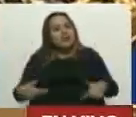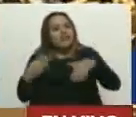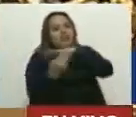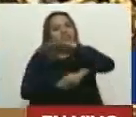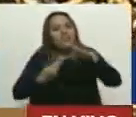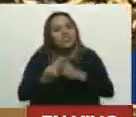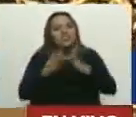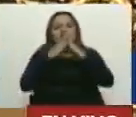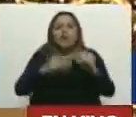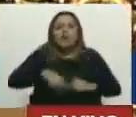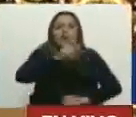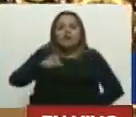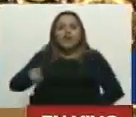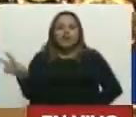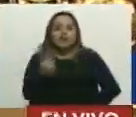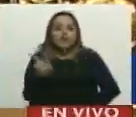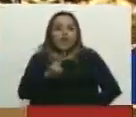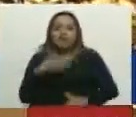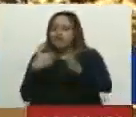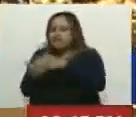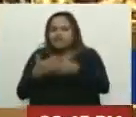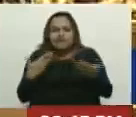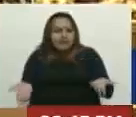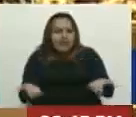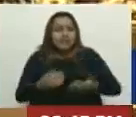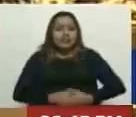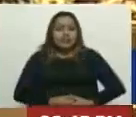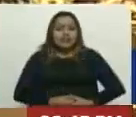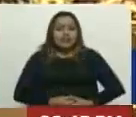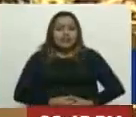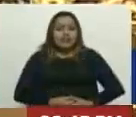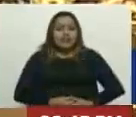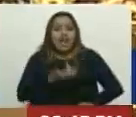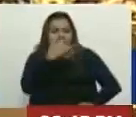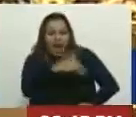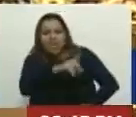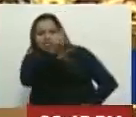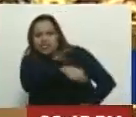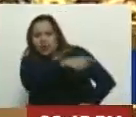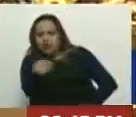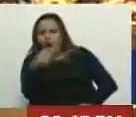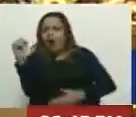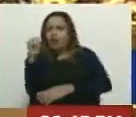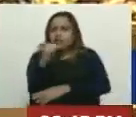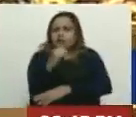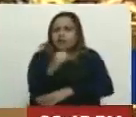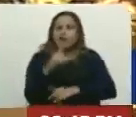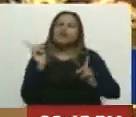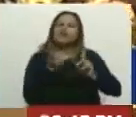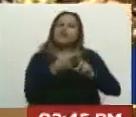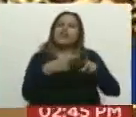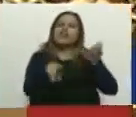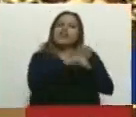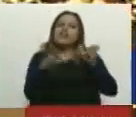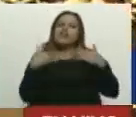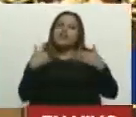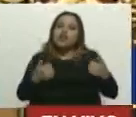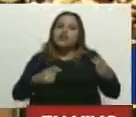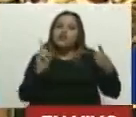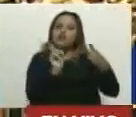que tiene todo venezolano y toda venezolana, independientemente de si presenta una condición o no, el derecho a la salud, el derecho a la